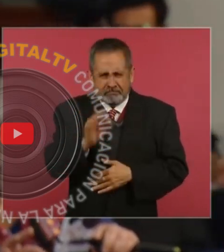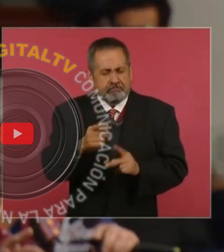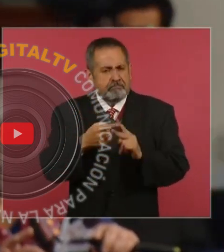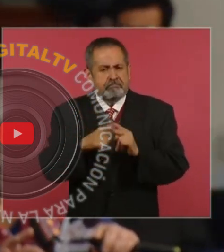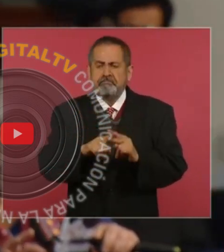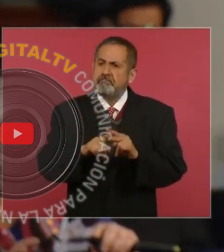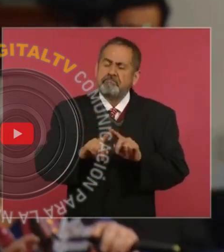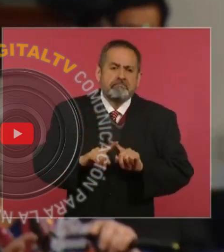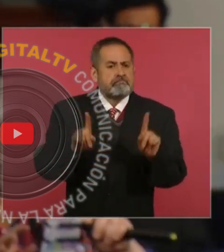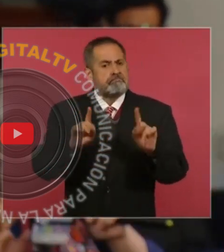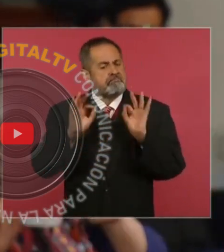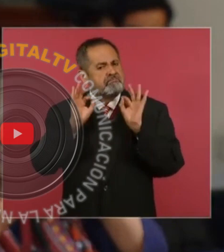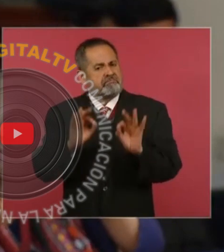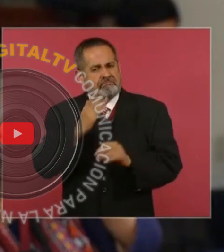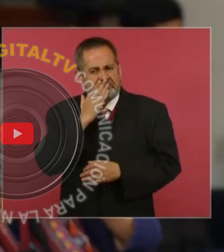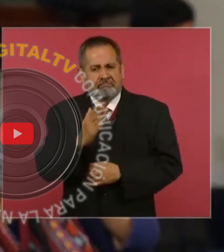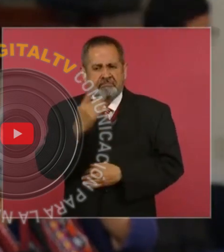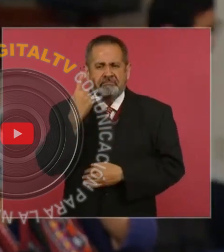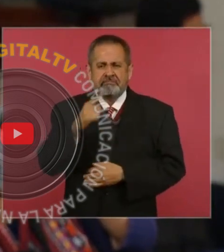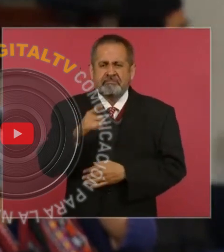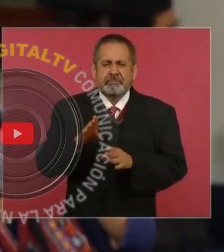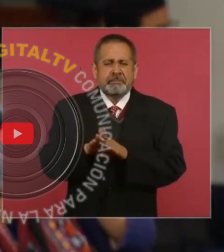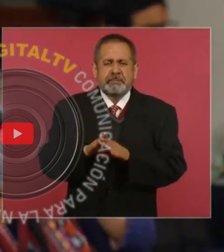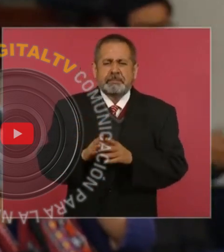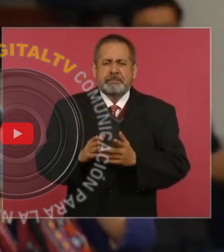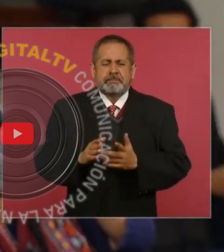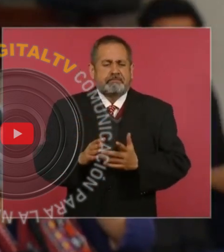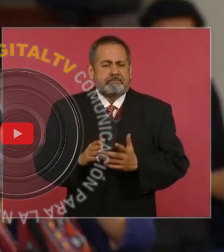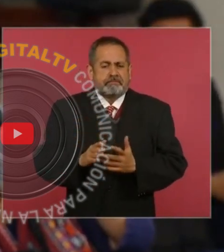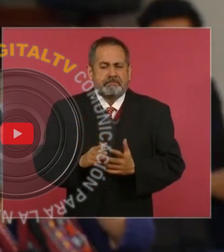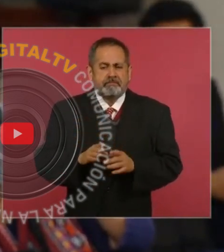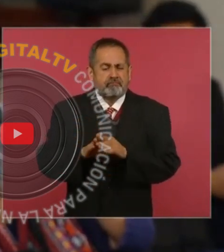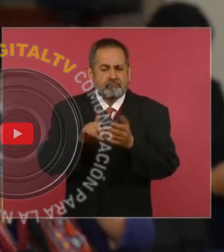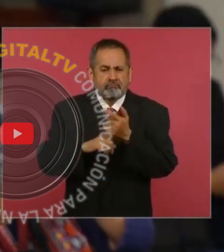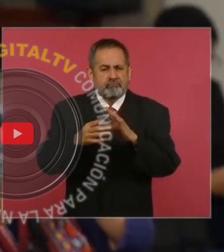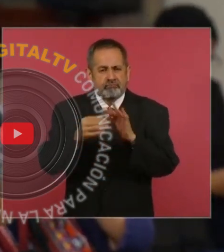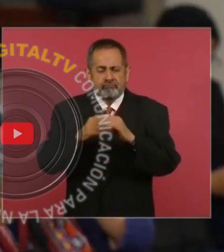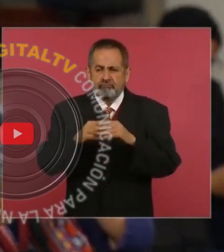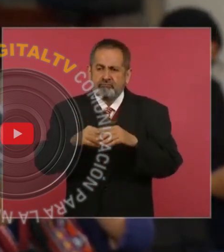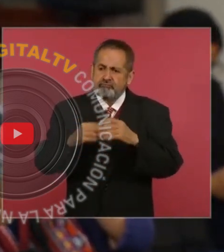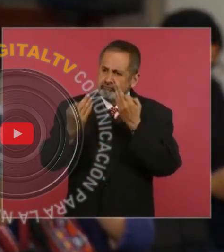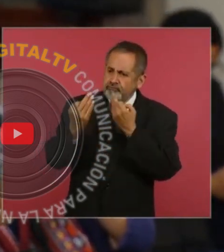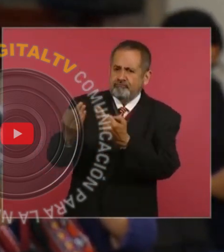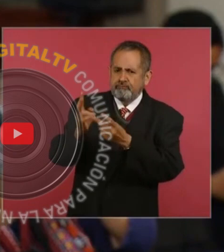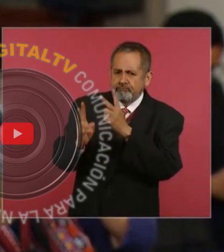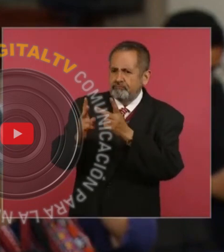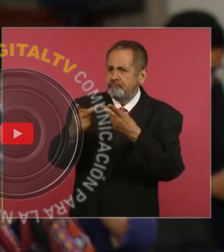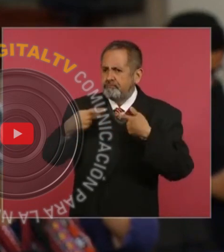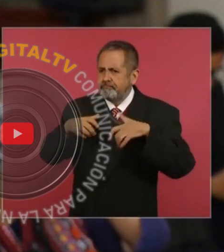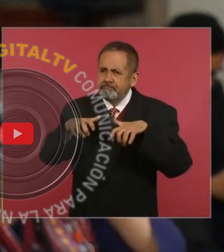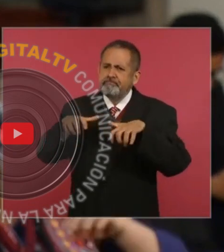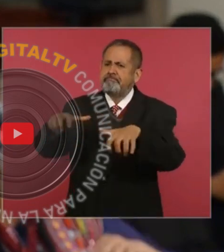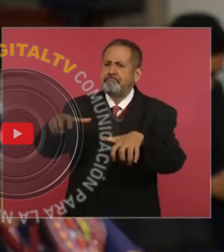iniciado una forma muy diferente de dirigirse a la vez a la población y a